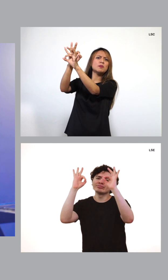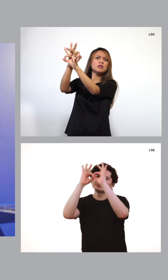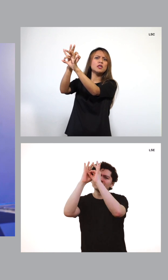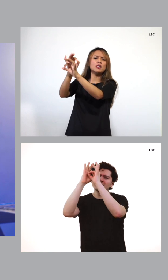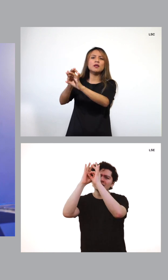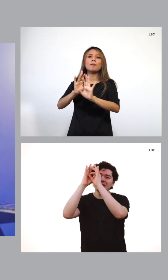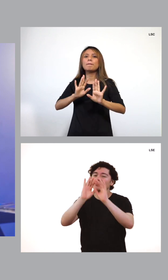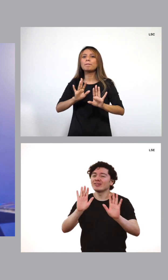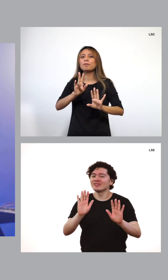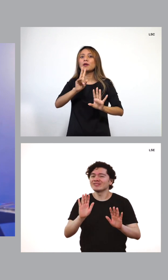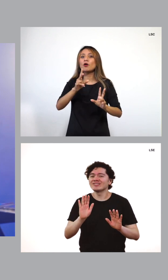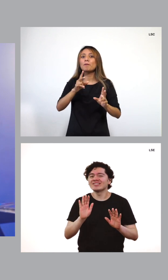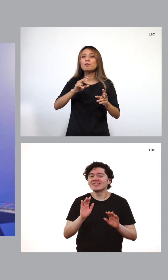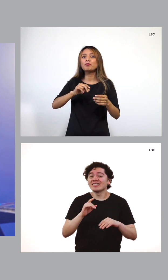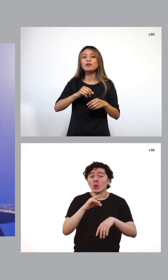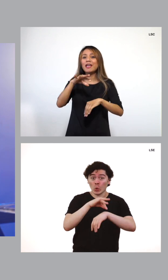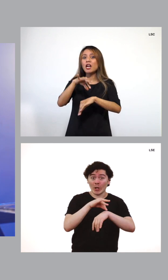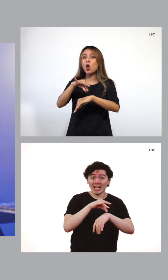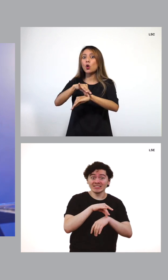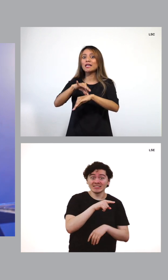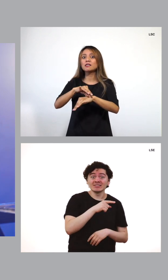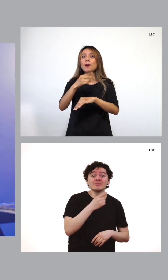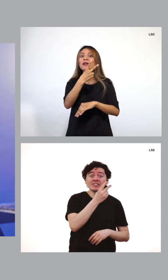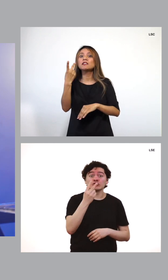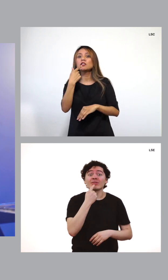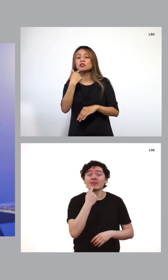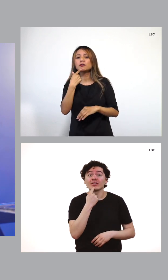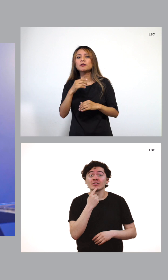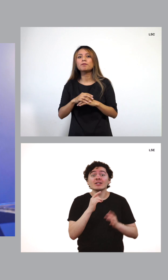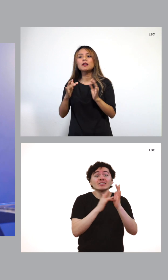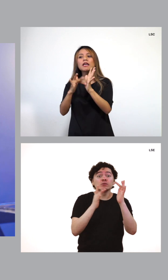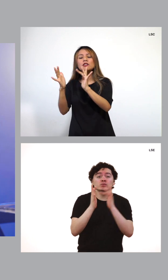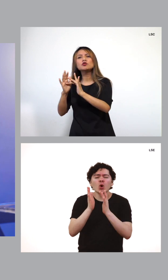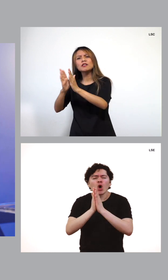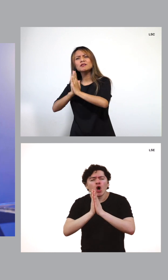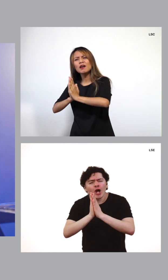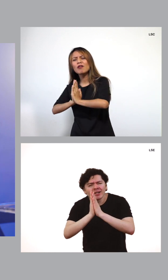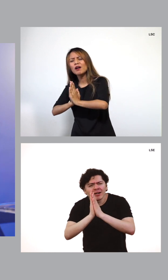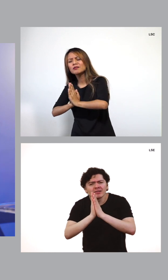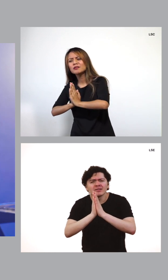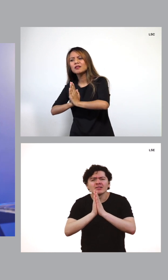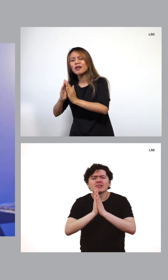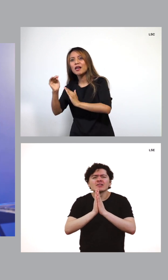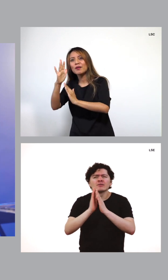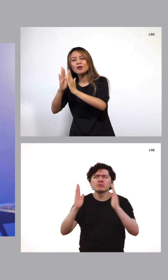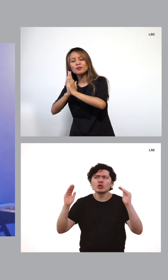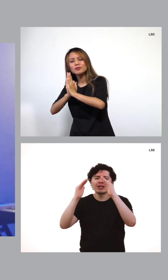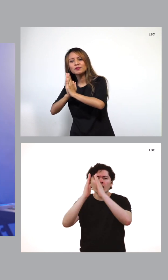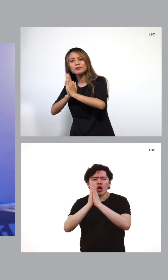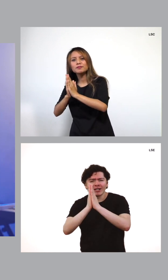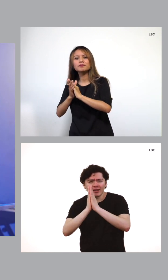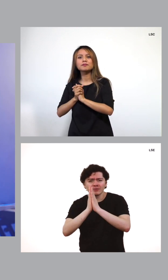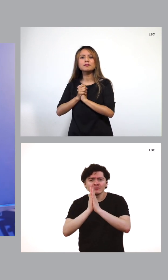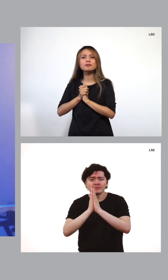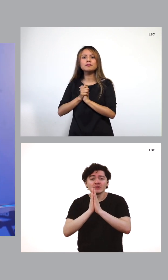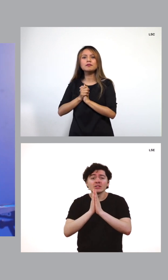Lucas capítulo 22. Jesús está en Getsemaní. Está orando por lo que está a punto de suceder. Sabe que estaban